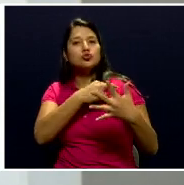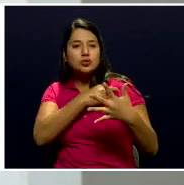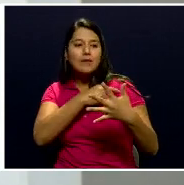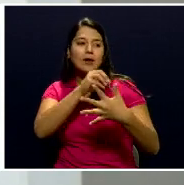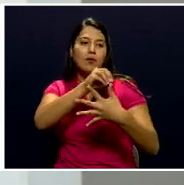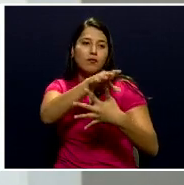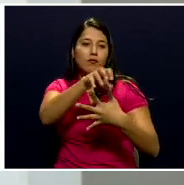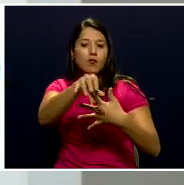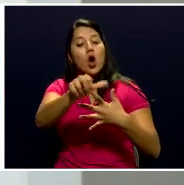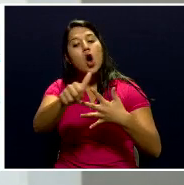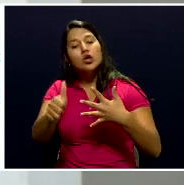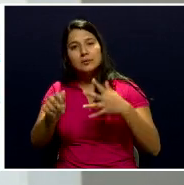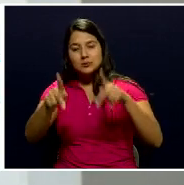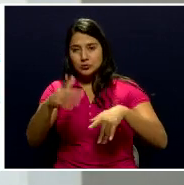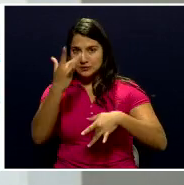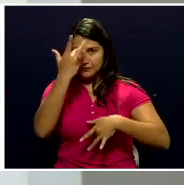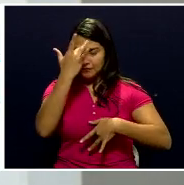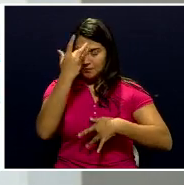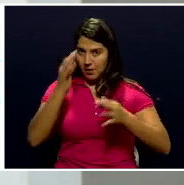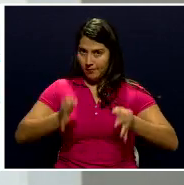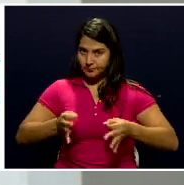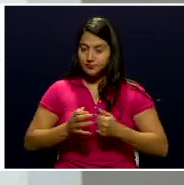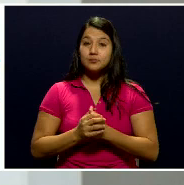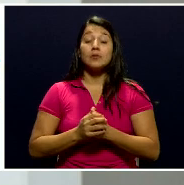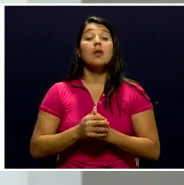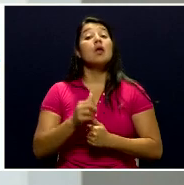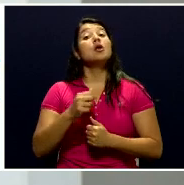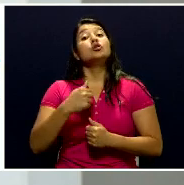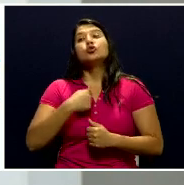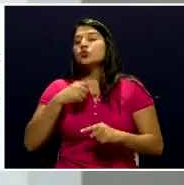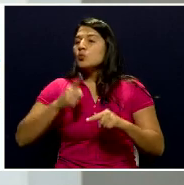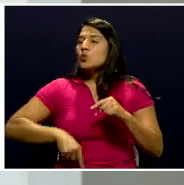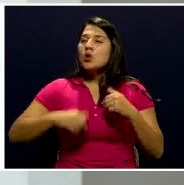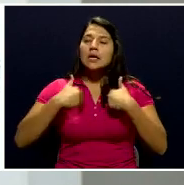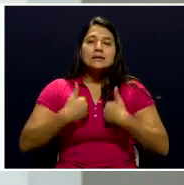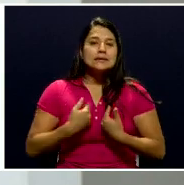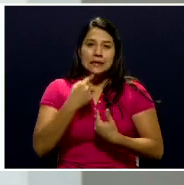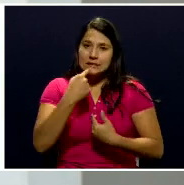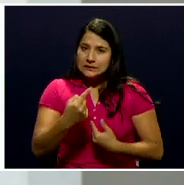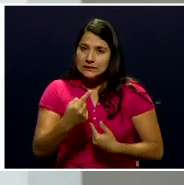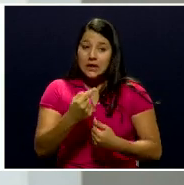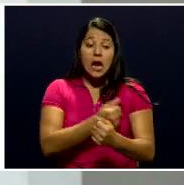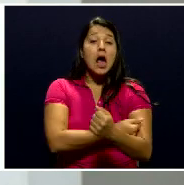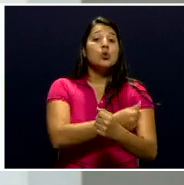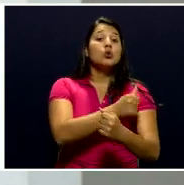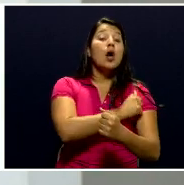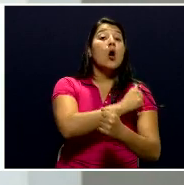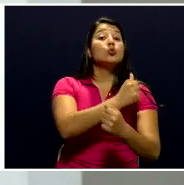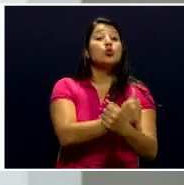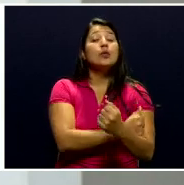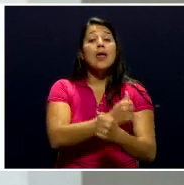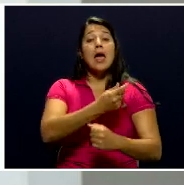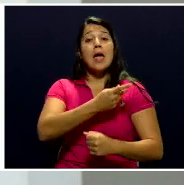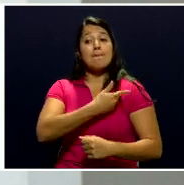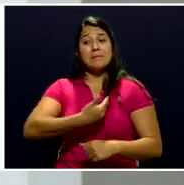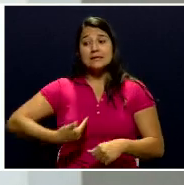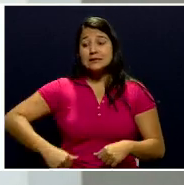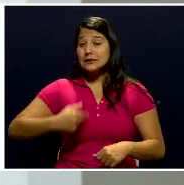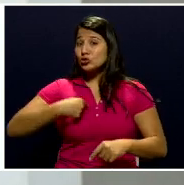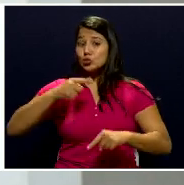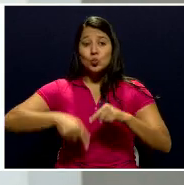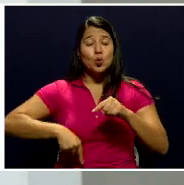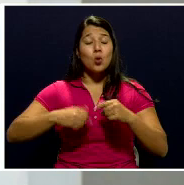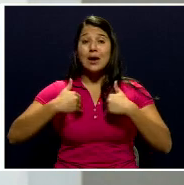cansar de decirlo, las autoridades, el presidente, no podemos cansar de decirlo porque eso es lo que ocupamos, que nos unamos como país,